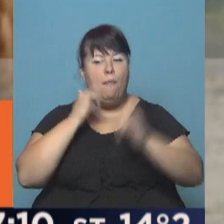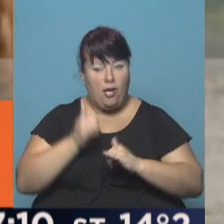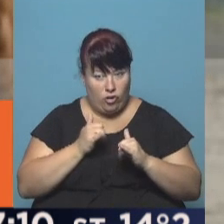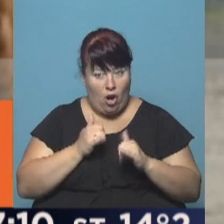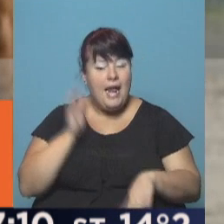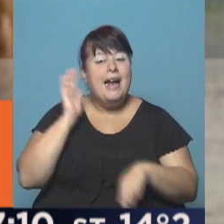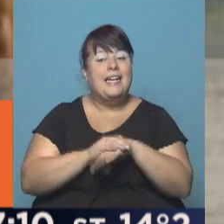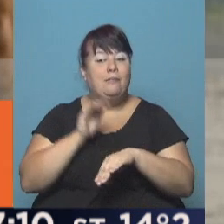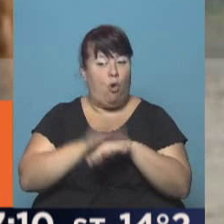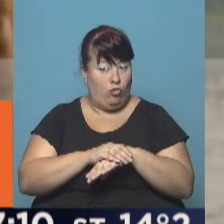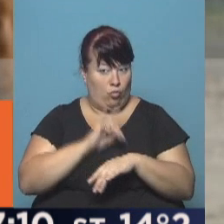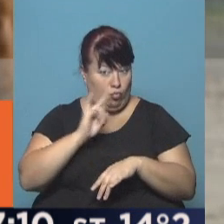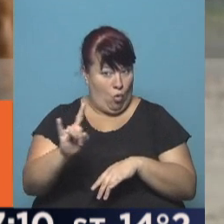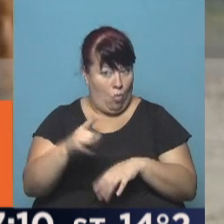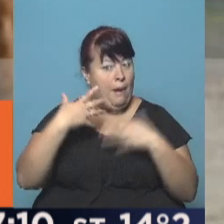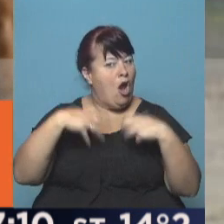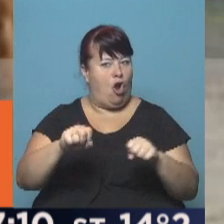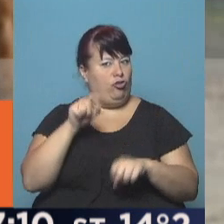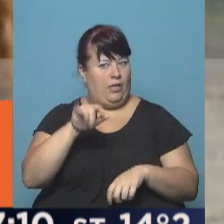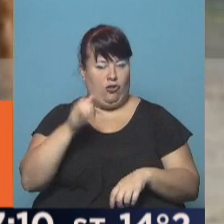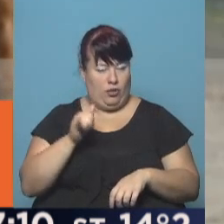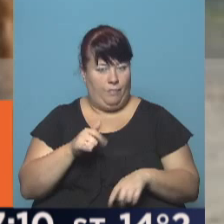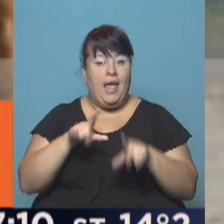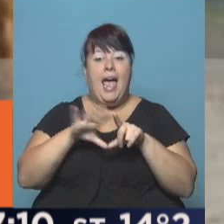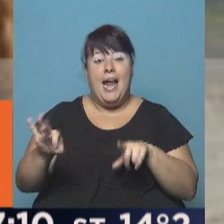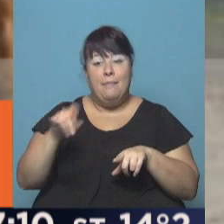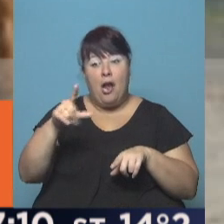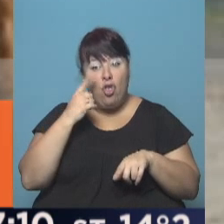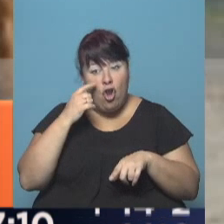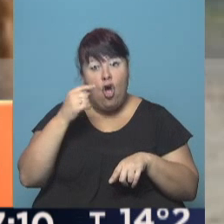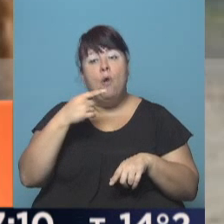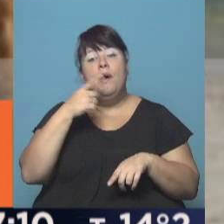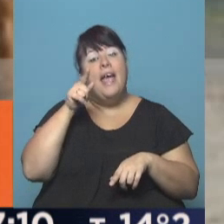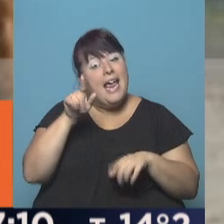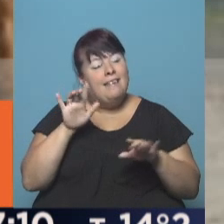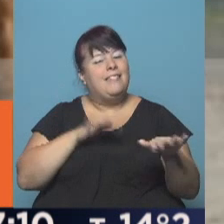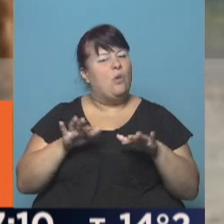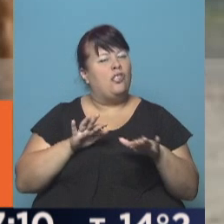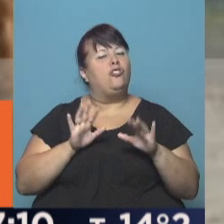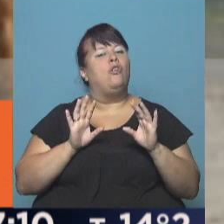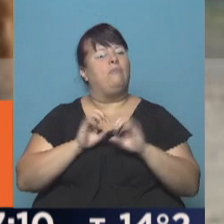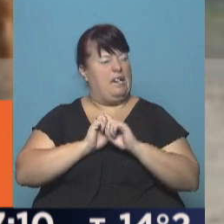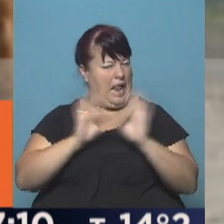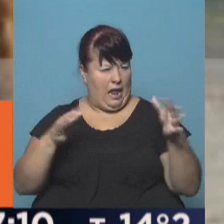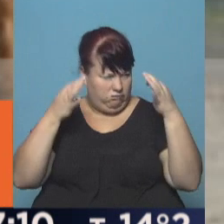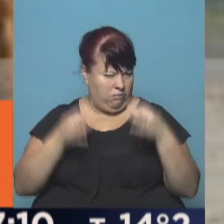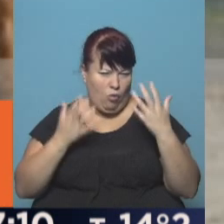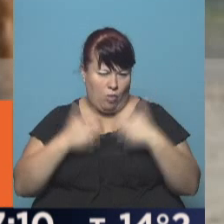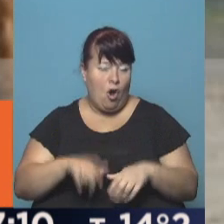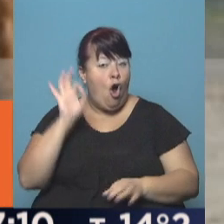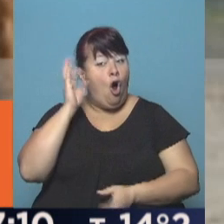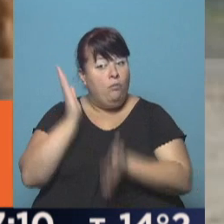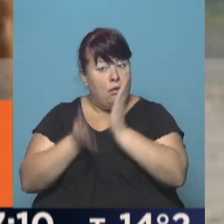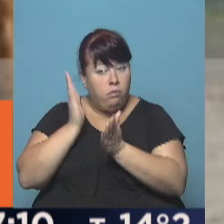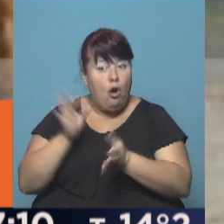la responsabilidad de su aparición. El hermano de Santiago sostuvo que para él la situación es muy clara. O lo